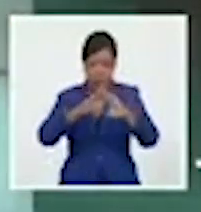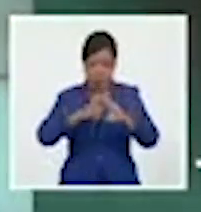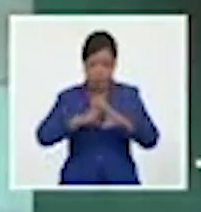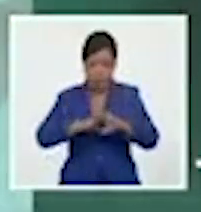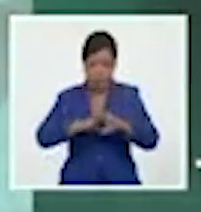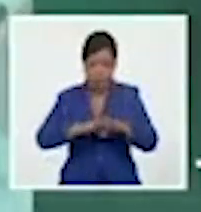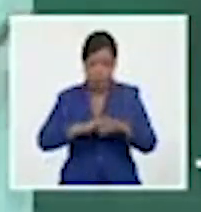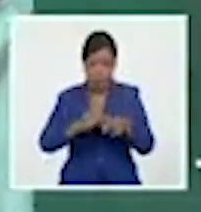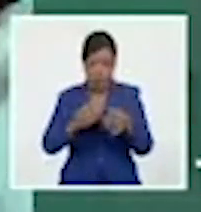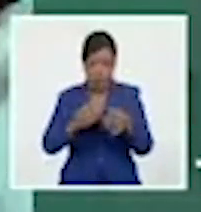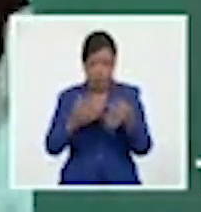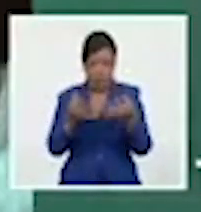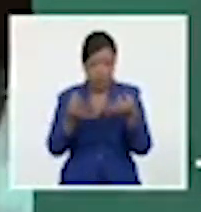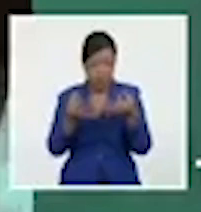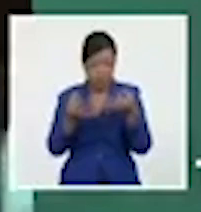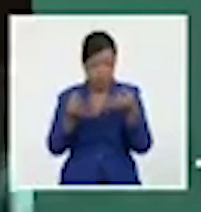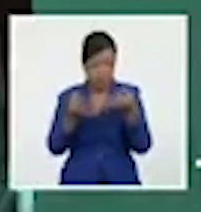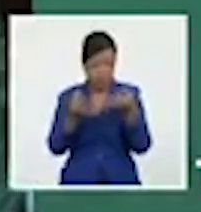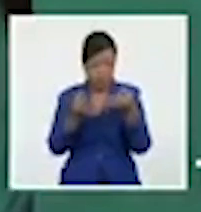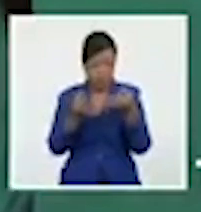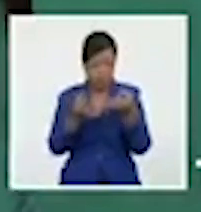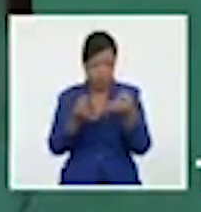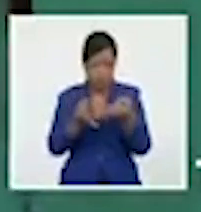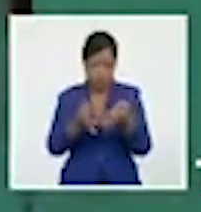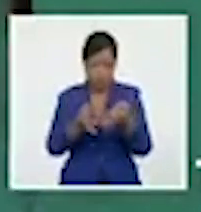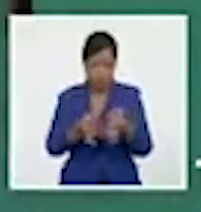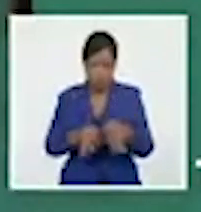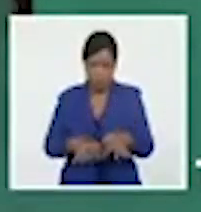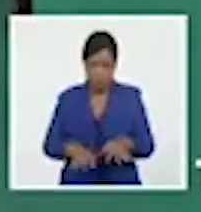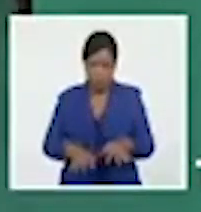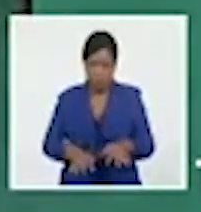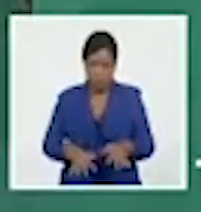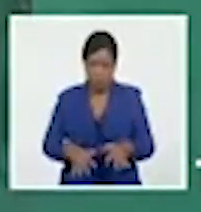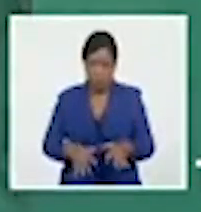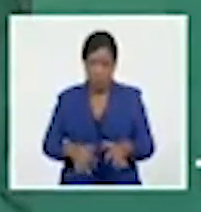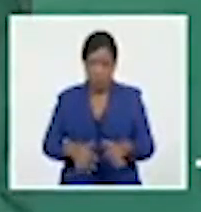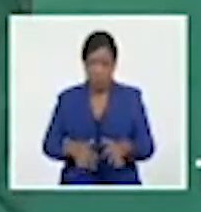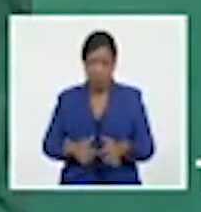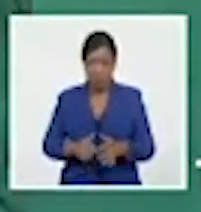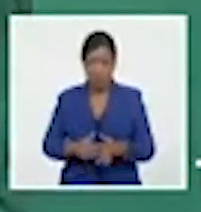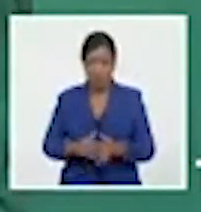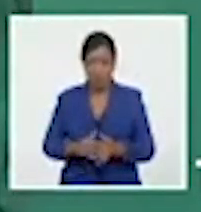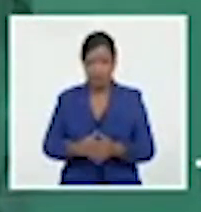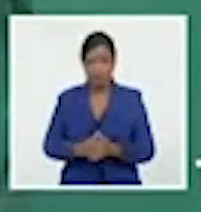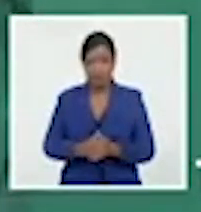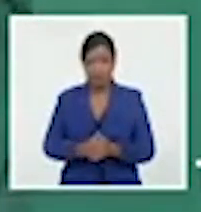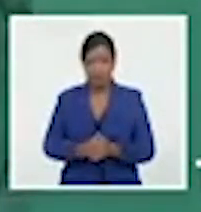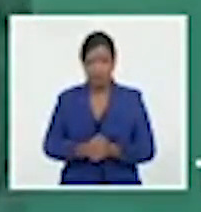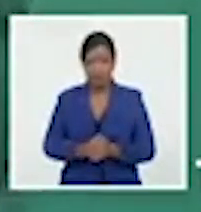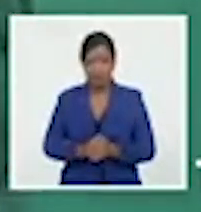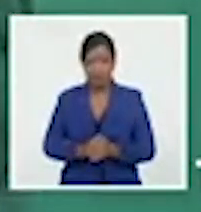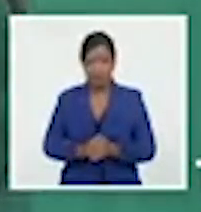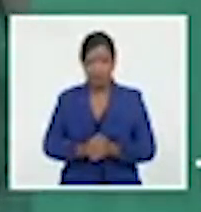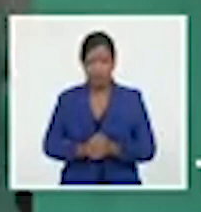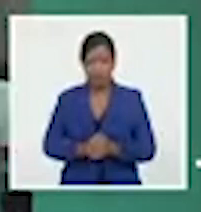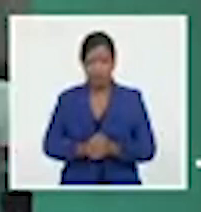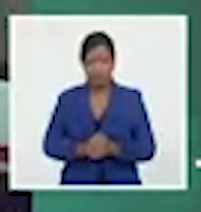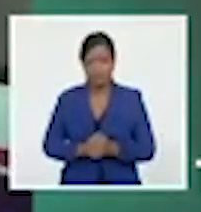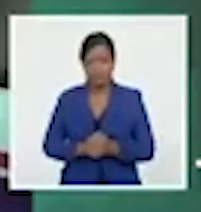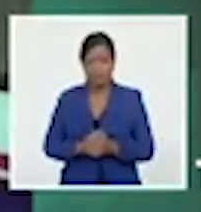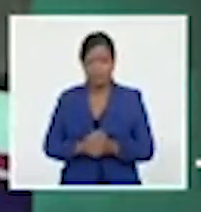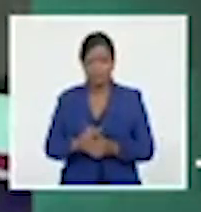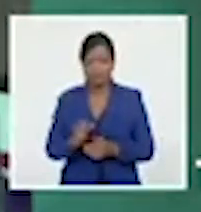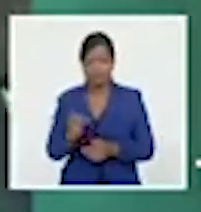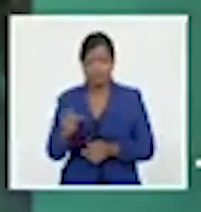Dice José Ávalo, Daniel, yo soy médico especialista en ortopedia y traumatología y para mí es una mentira más del régimen. Ni una silla de ruedas para su entrada y ese de la ambulancia, otro